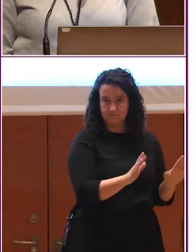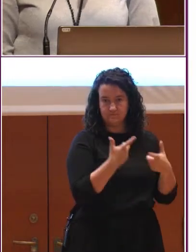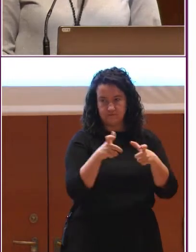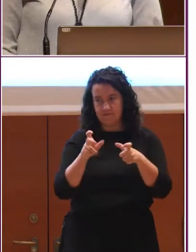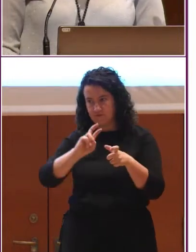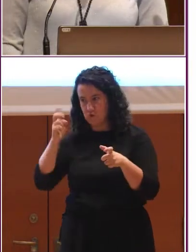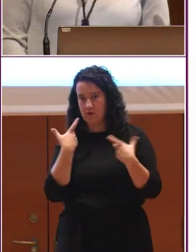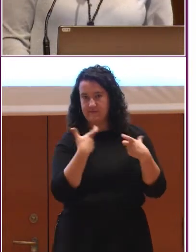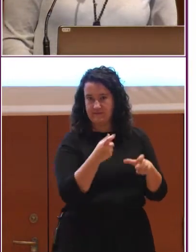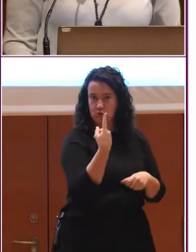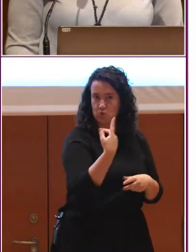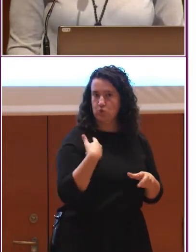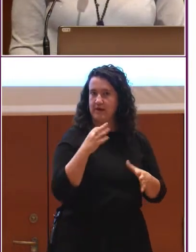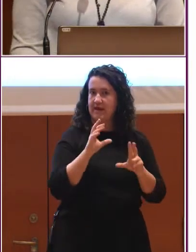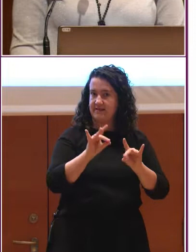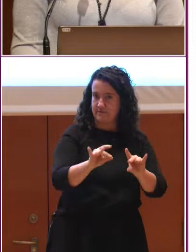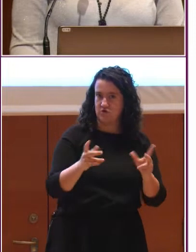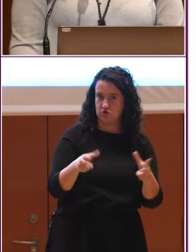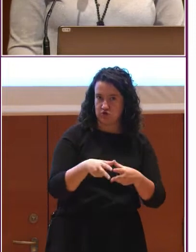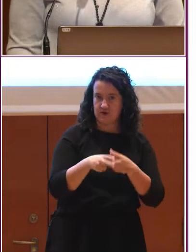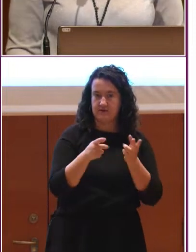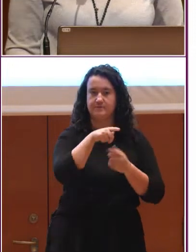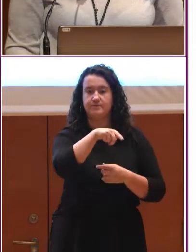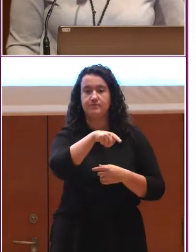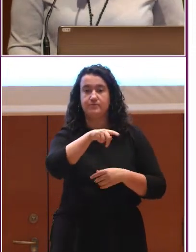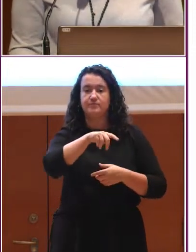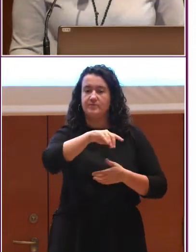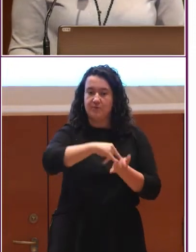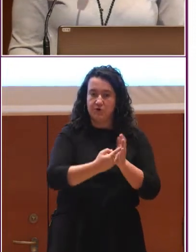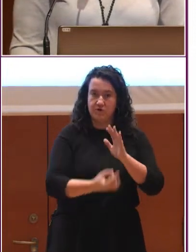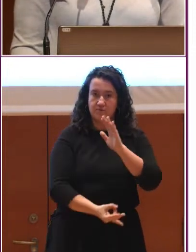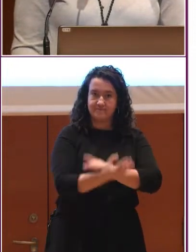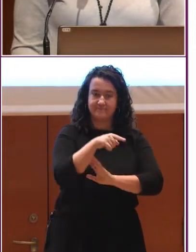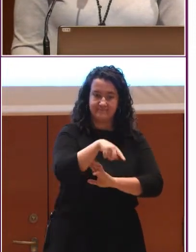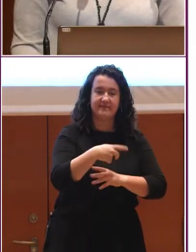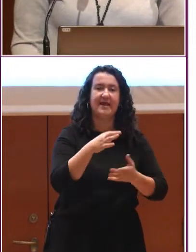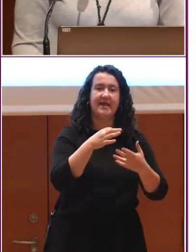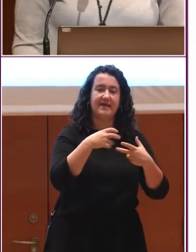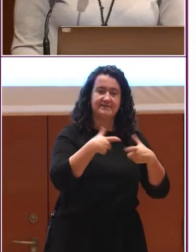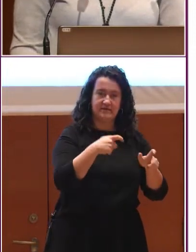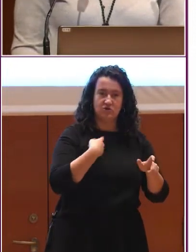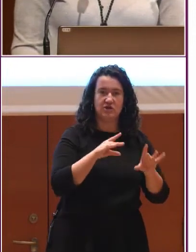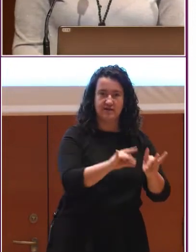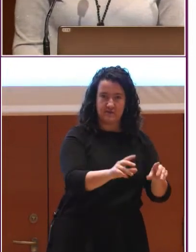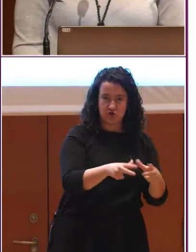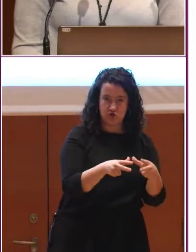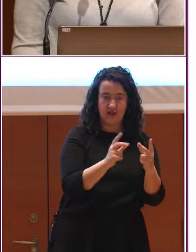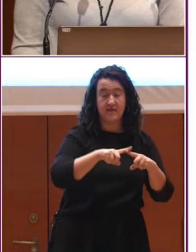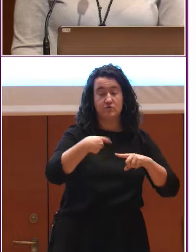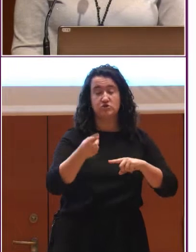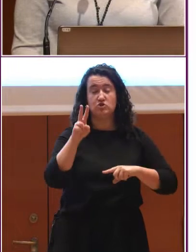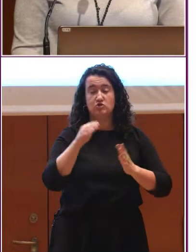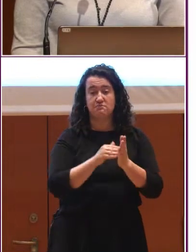grande y la intervención social pues constituye un departamento entre muchos otros y